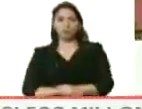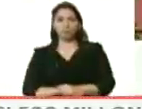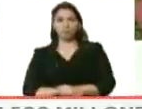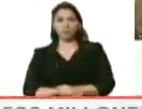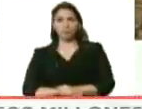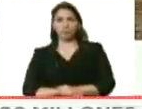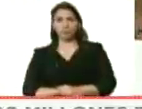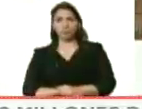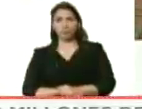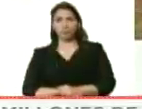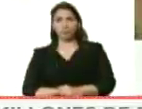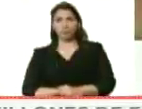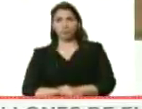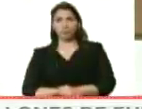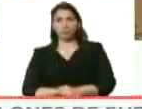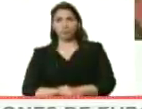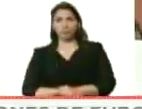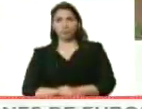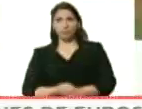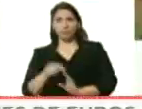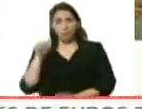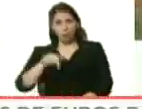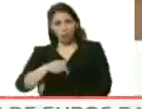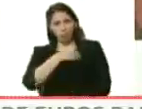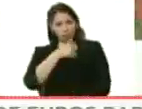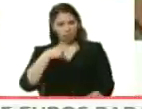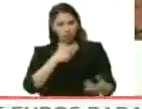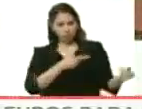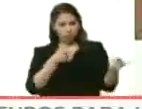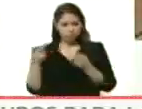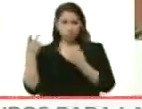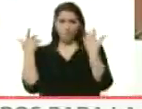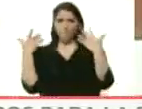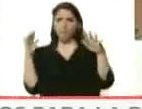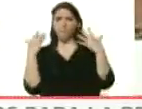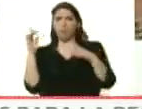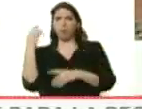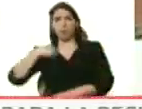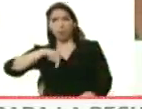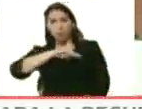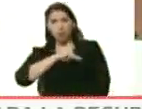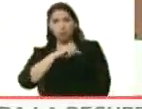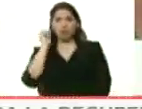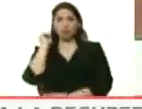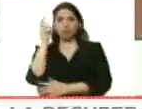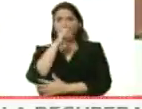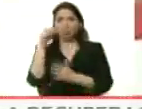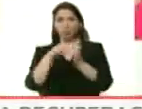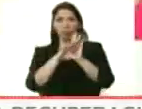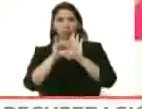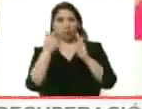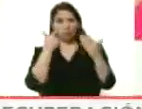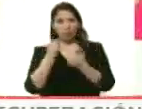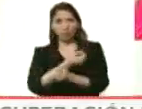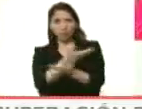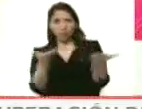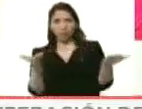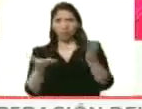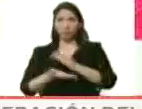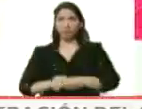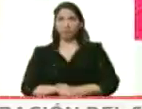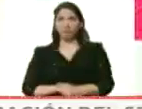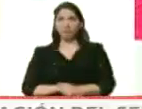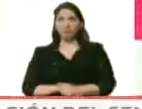hoy les quiero dar la bienvenida y un aplauso para nuestra Asamblea Nacional Constituyente,